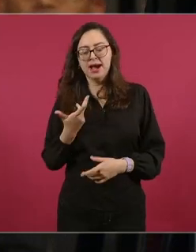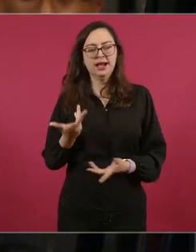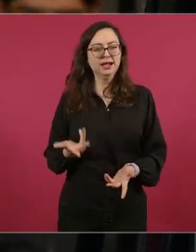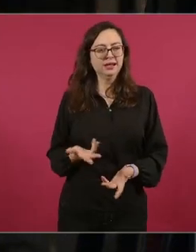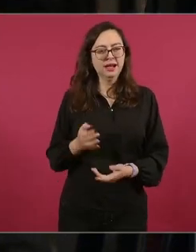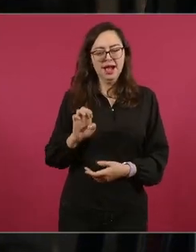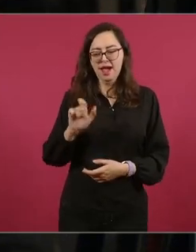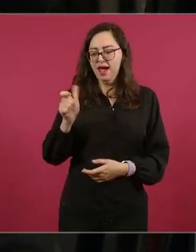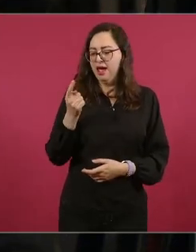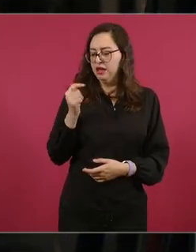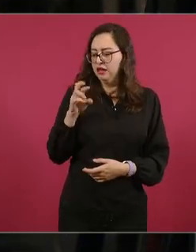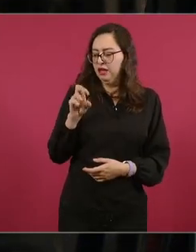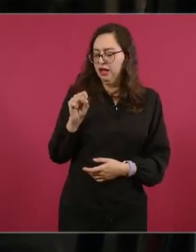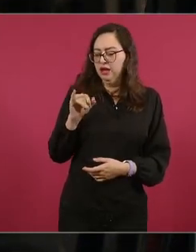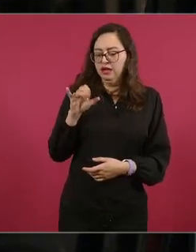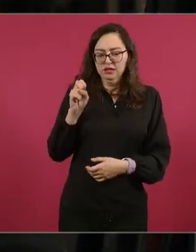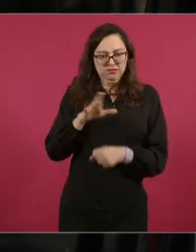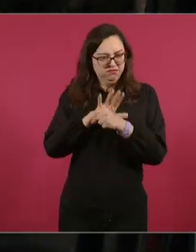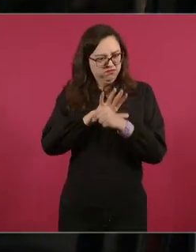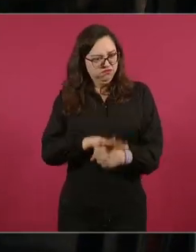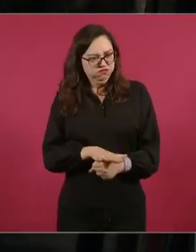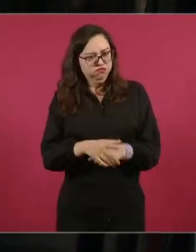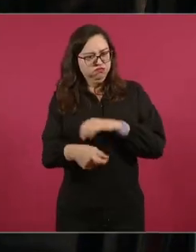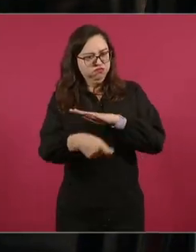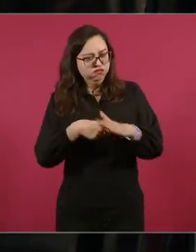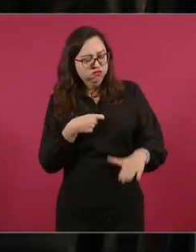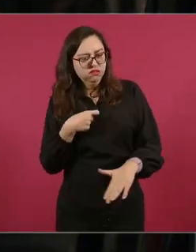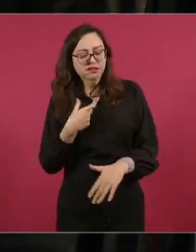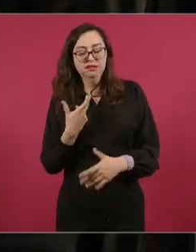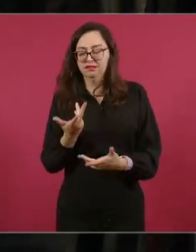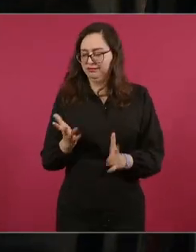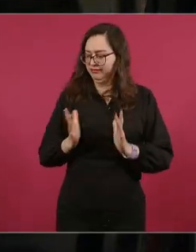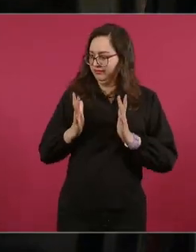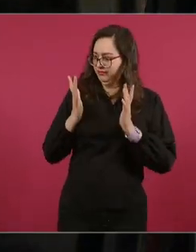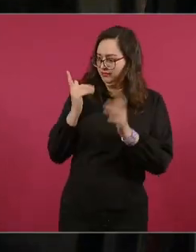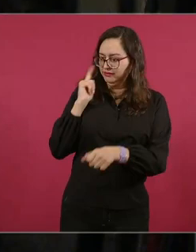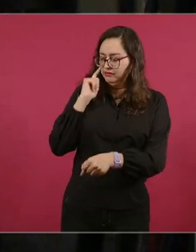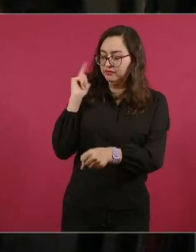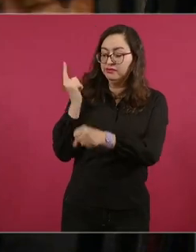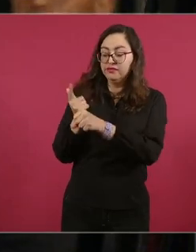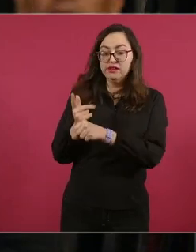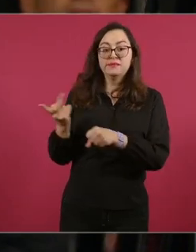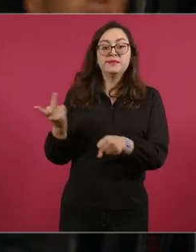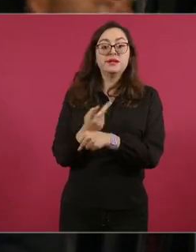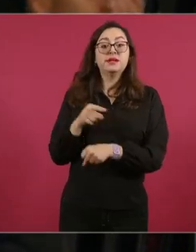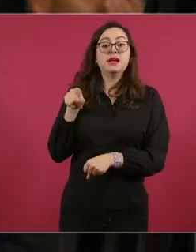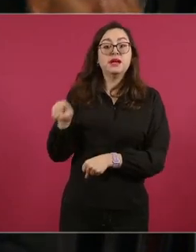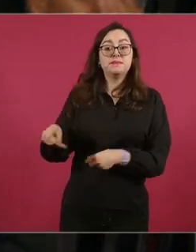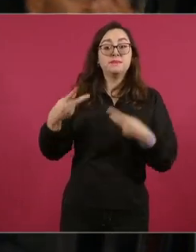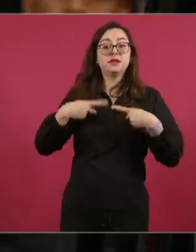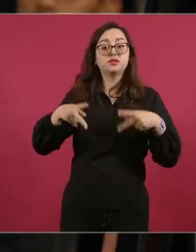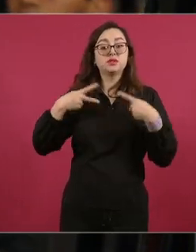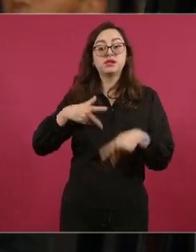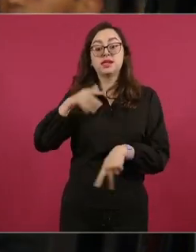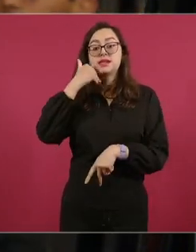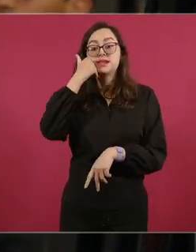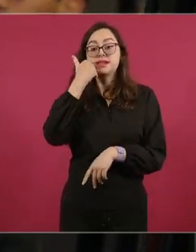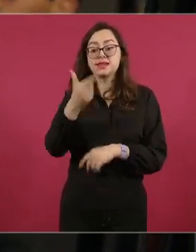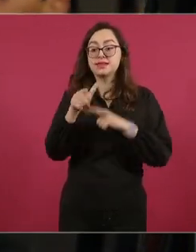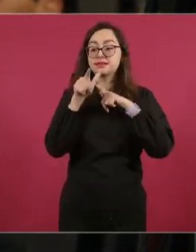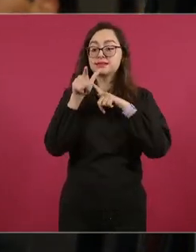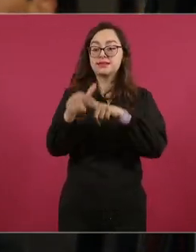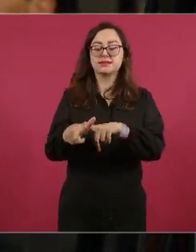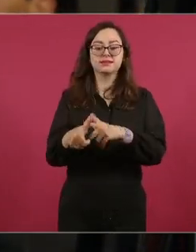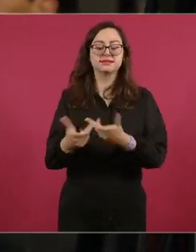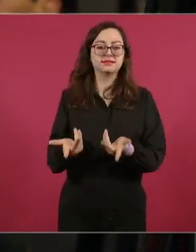persona sigue tratando de hacer negocios. Usted ha hablado de los delincuentes de cuello blanco, ¿no? Que se metieron hasta la cocina